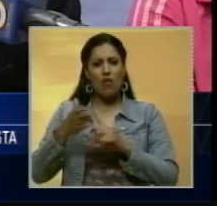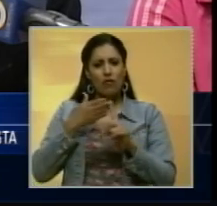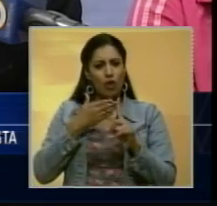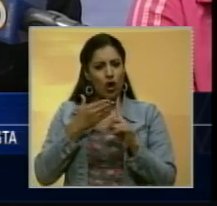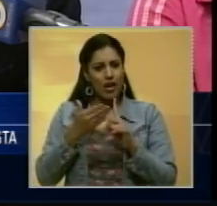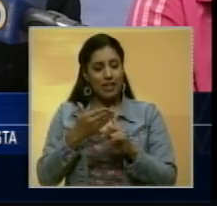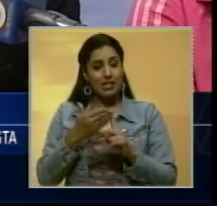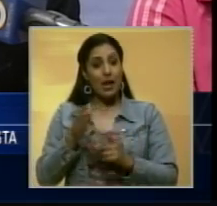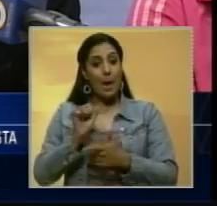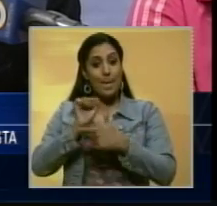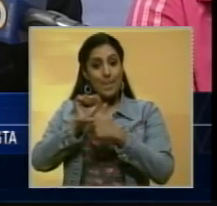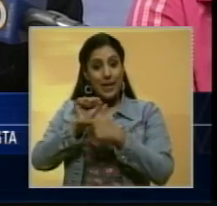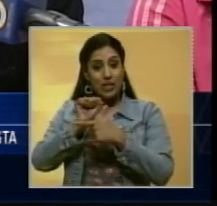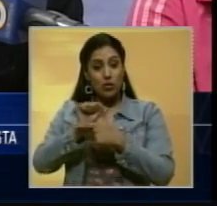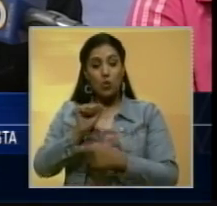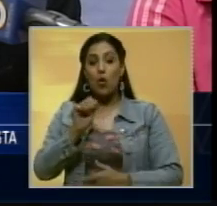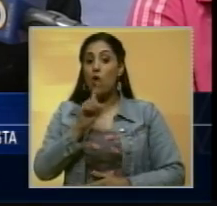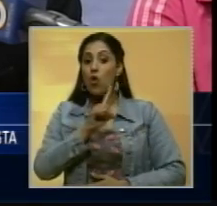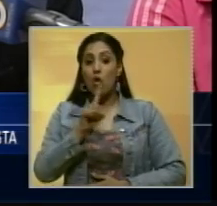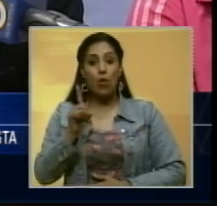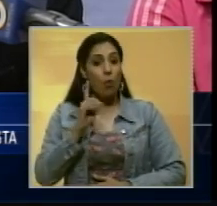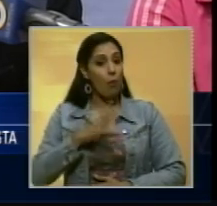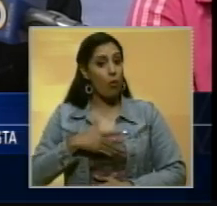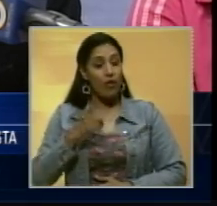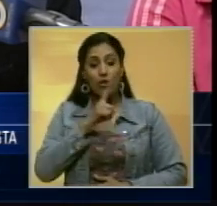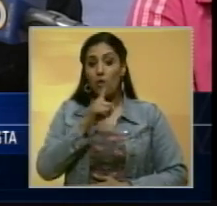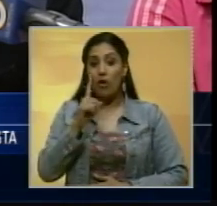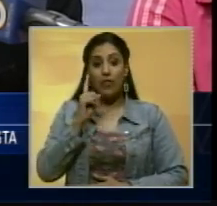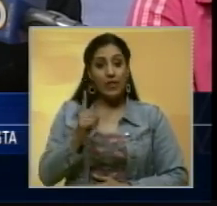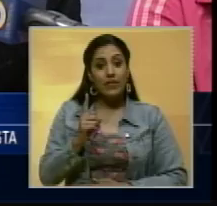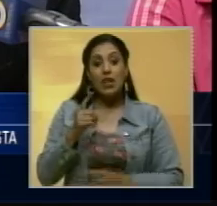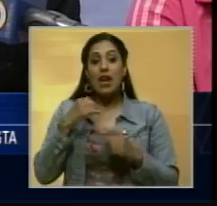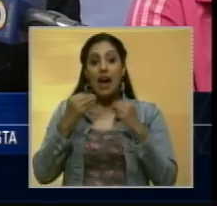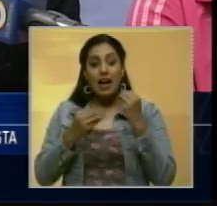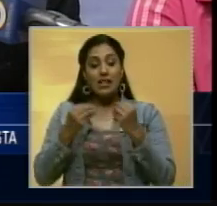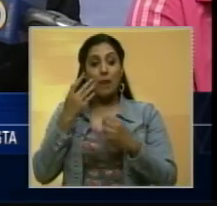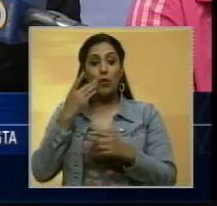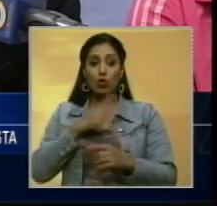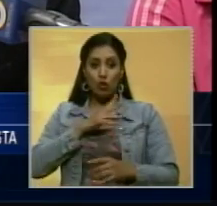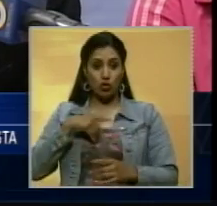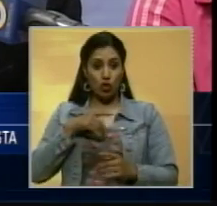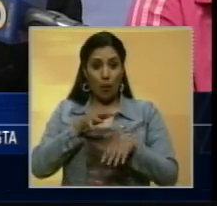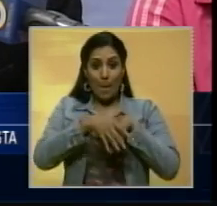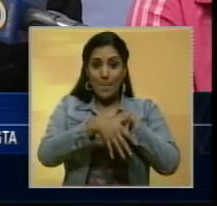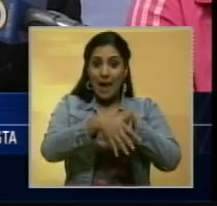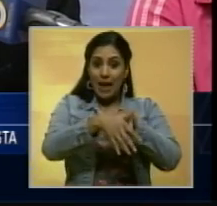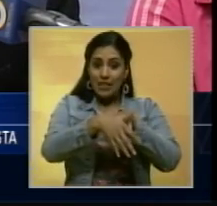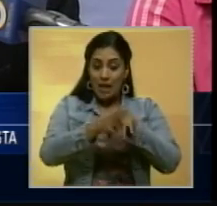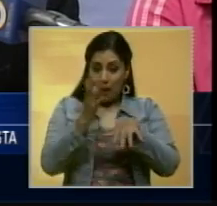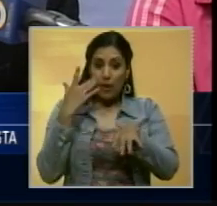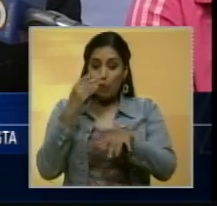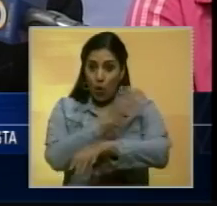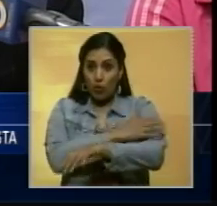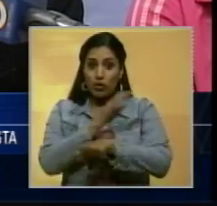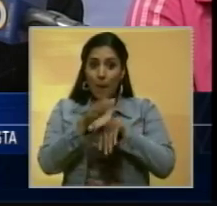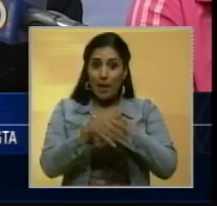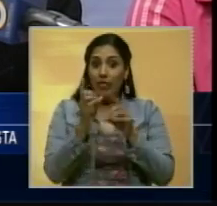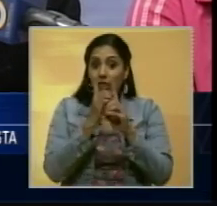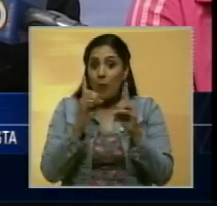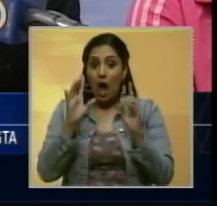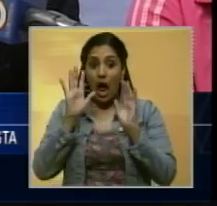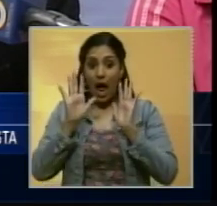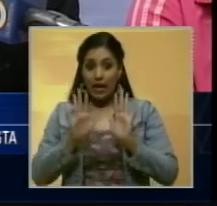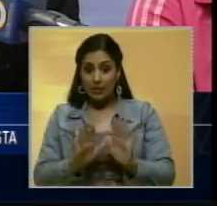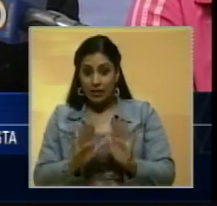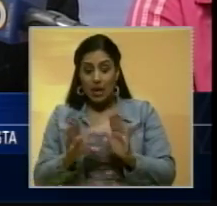violencia. El PSUV no debe, no puede, cada vez que la oposición hace un llamado, una convocatoria democrática